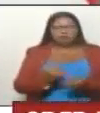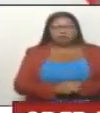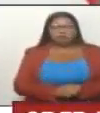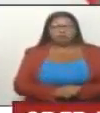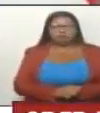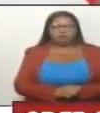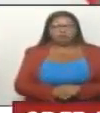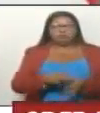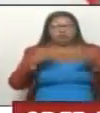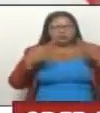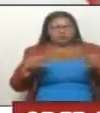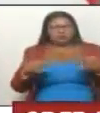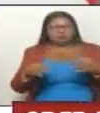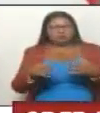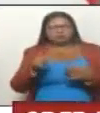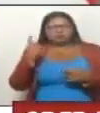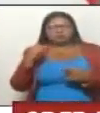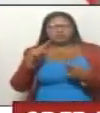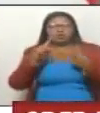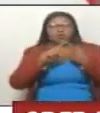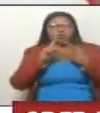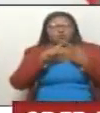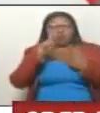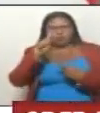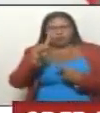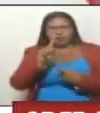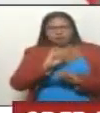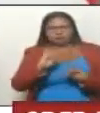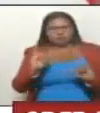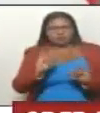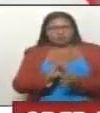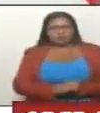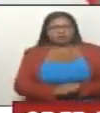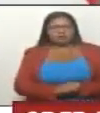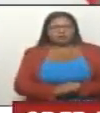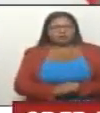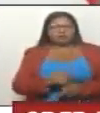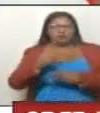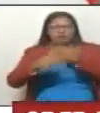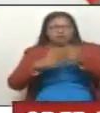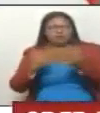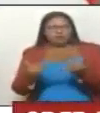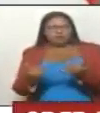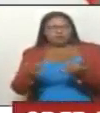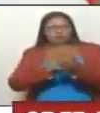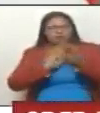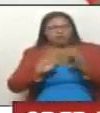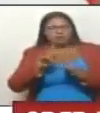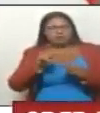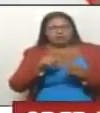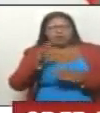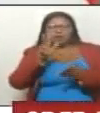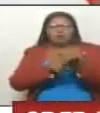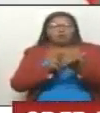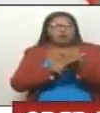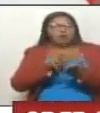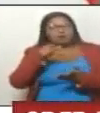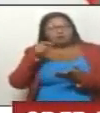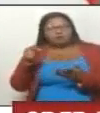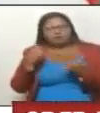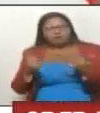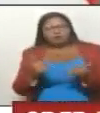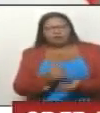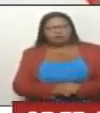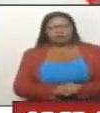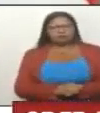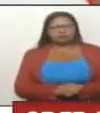una constitución tiene una legitimidad, que es el procedimiento mediante el cual ella es aprobada. Pero resulta